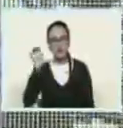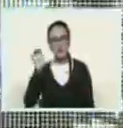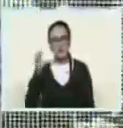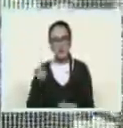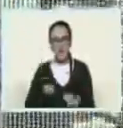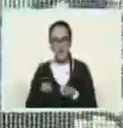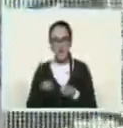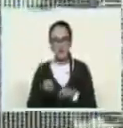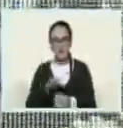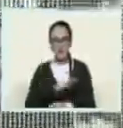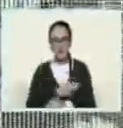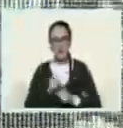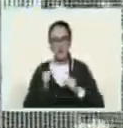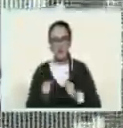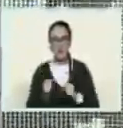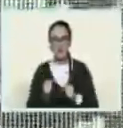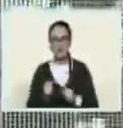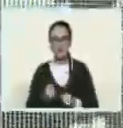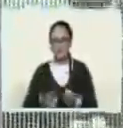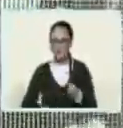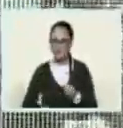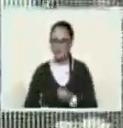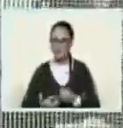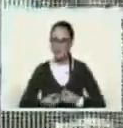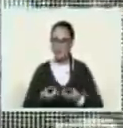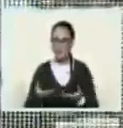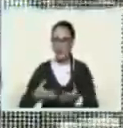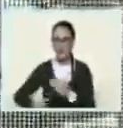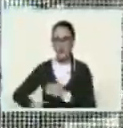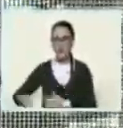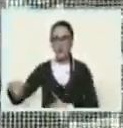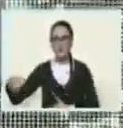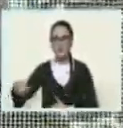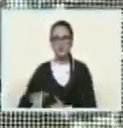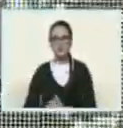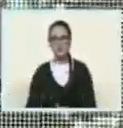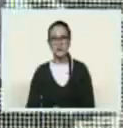con una economía poderosa que genere riqueza.